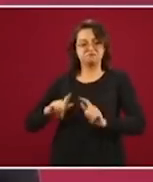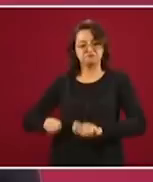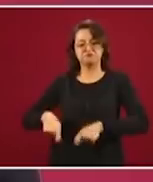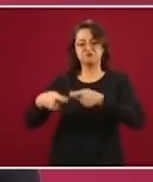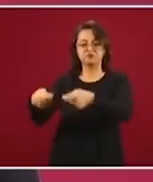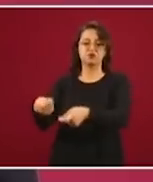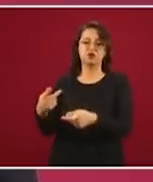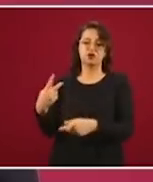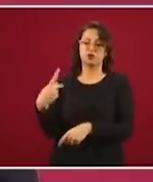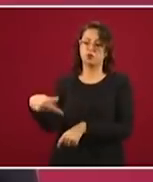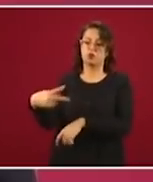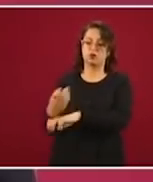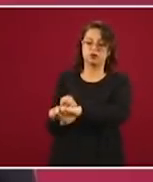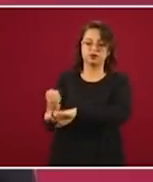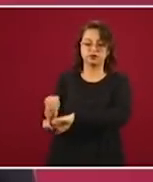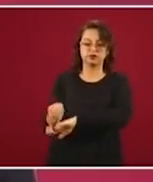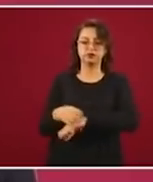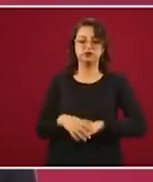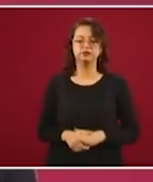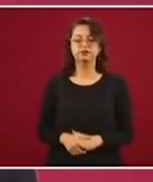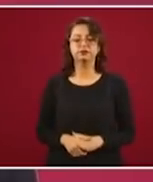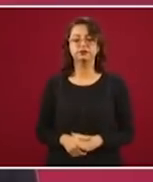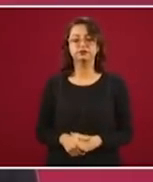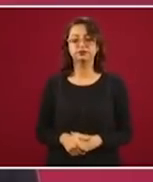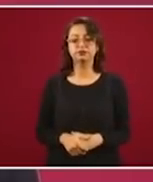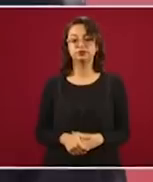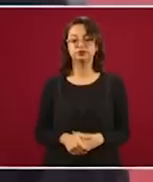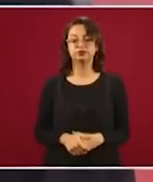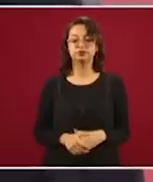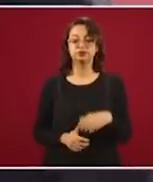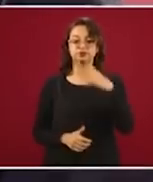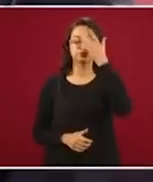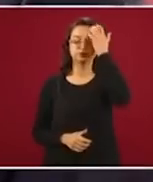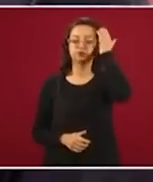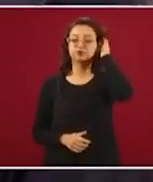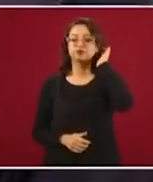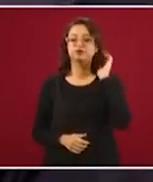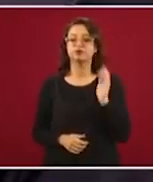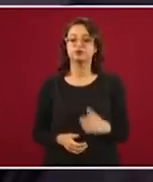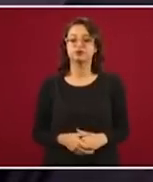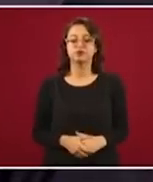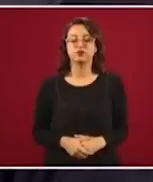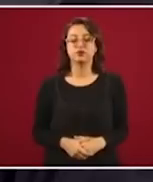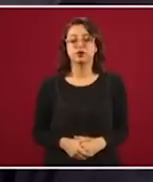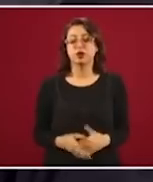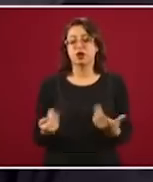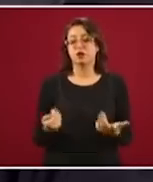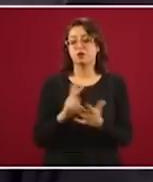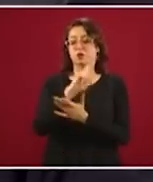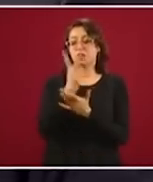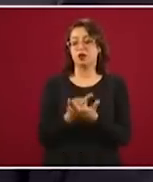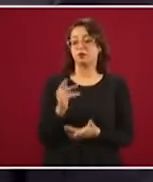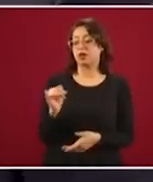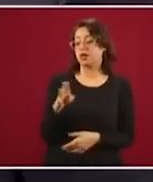estatales. Entonces, queda este programa IMSS-Bienestar